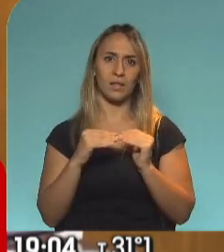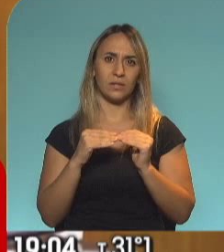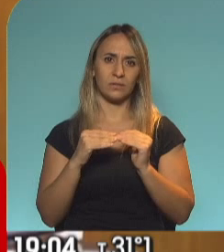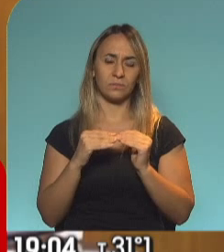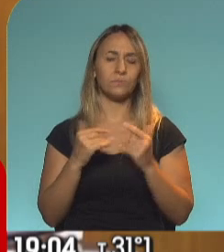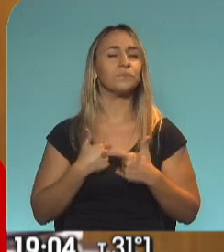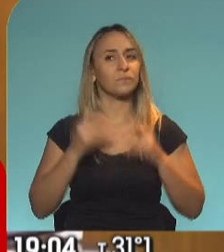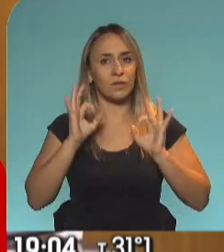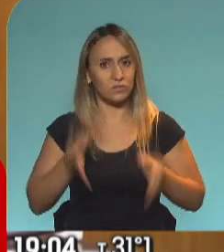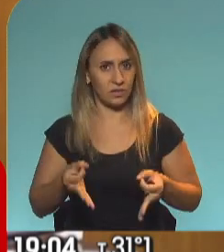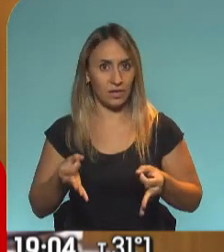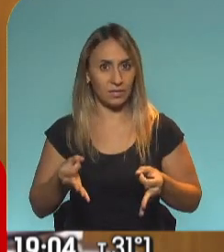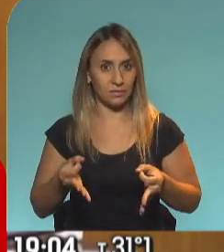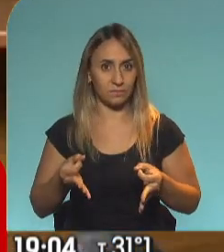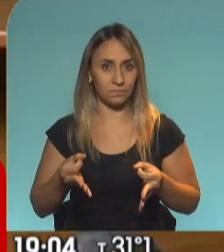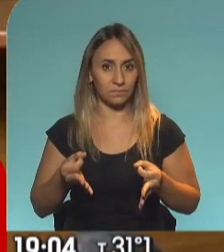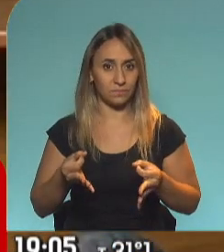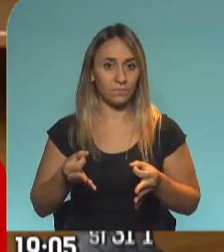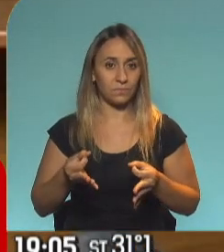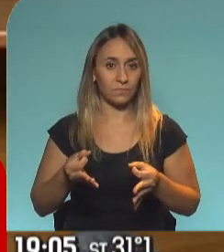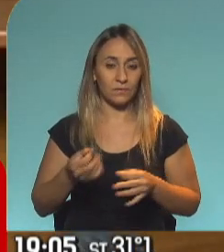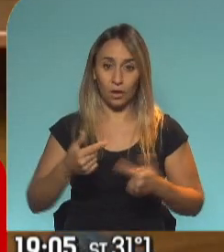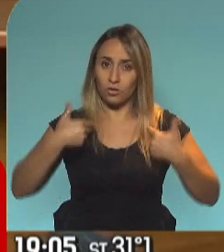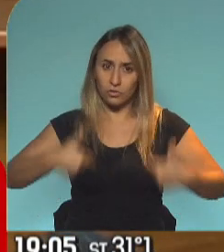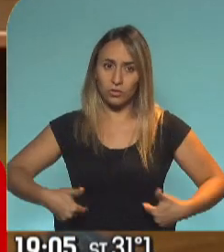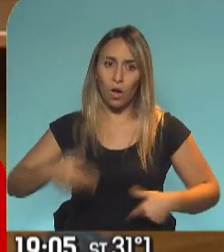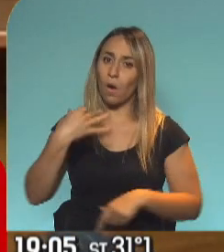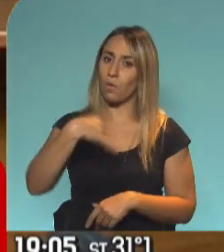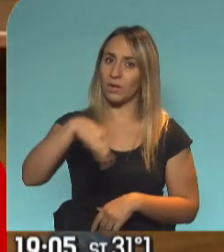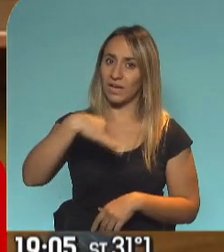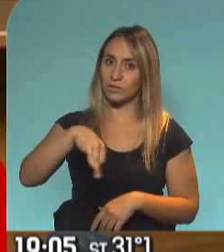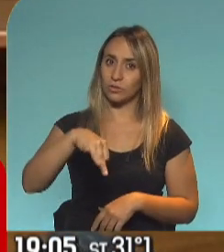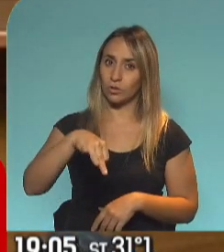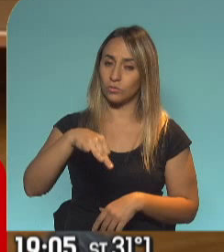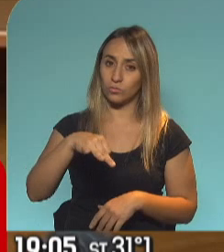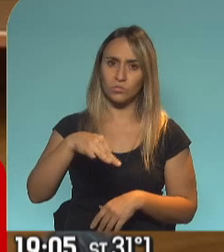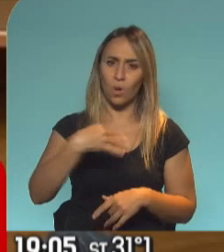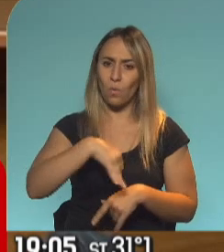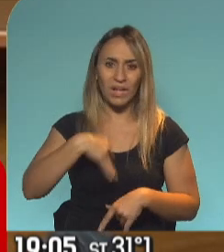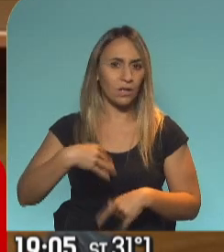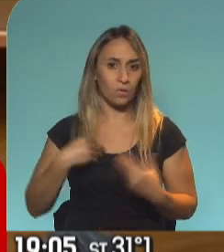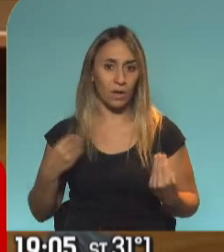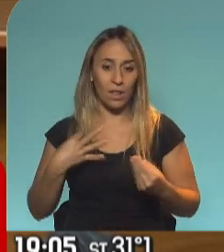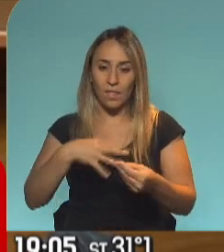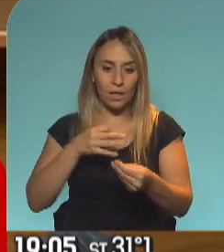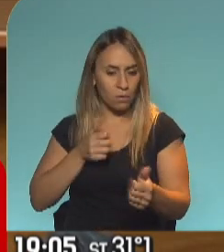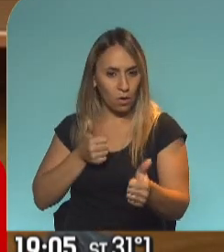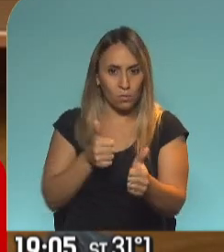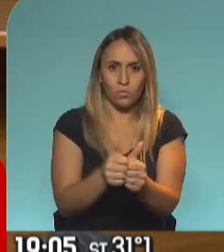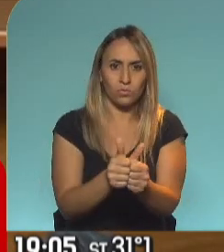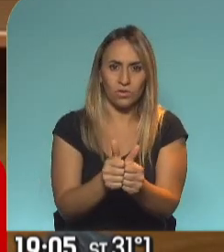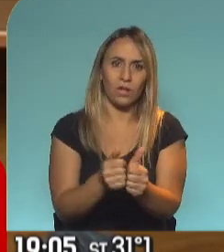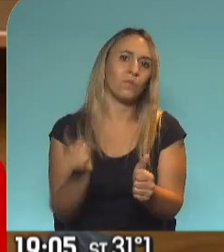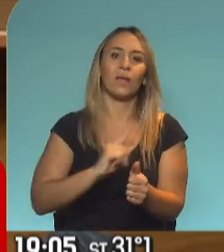Y sé que mi única obligación es estar al lado. Estar al lado no es firmar